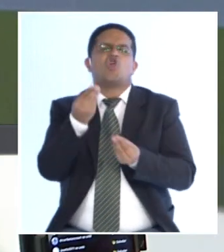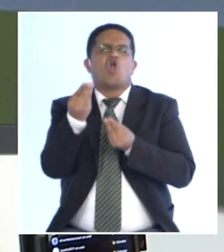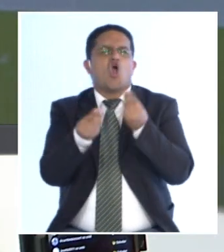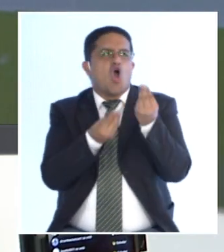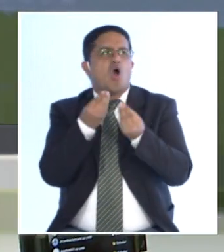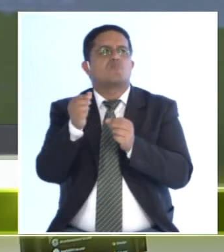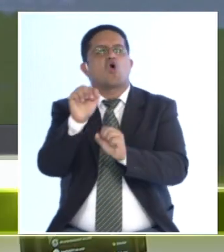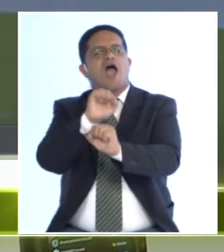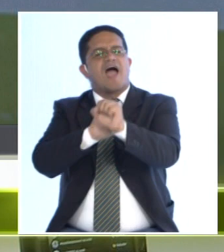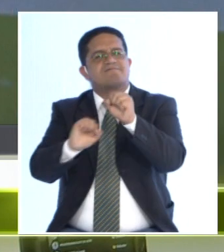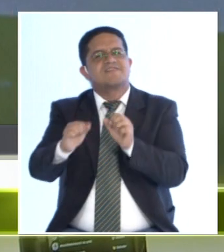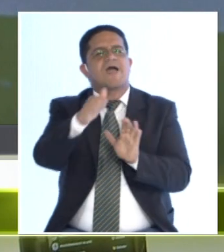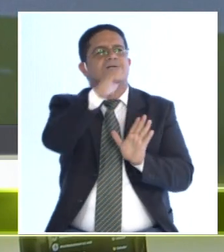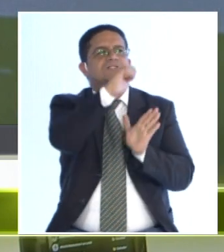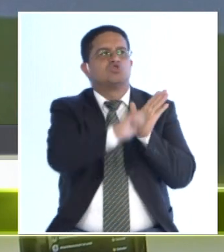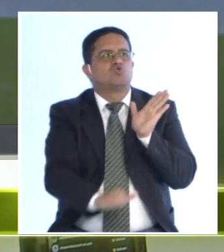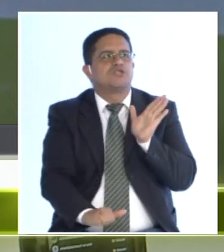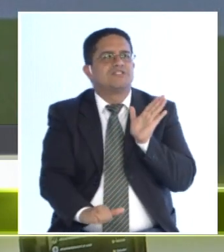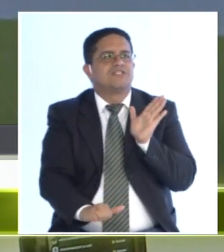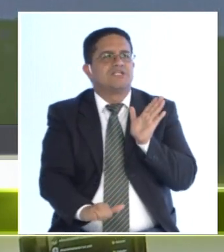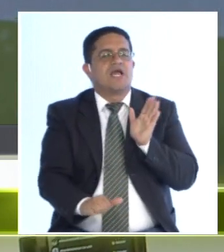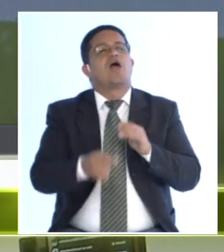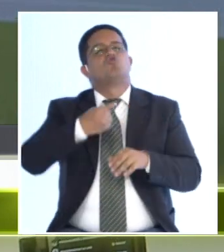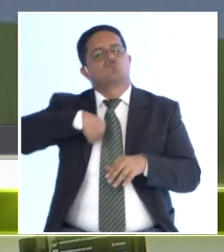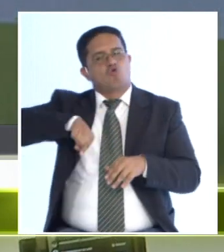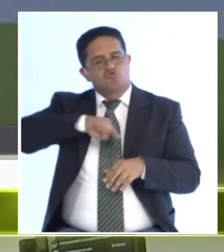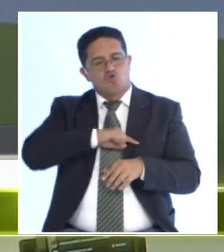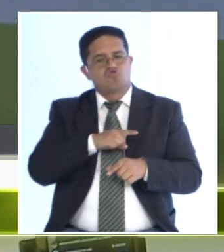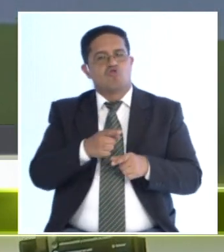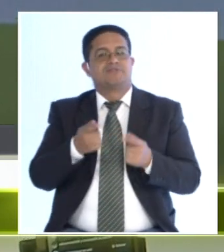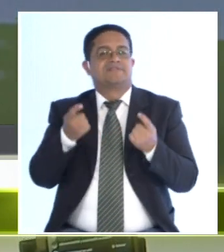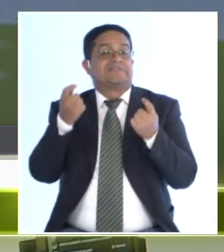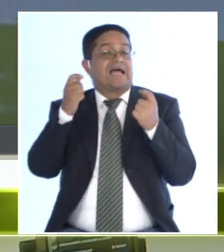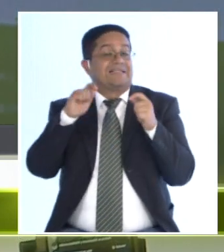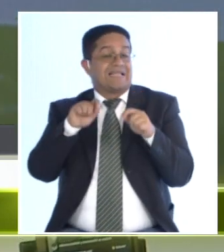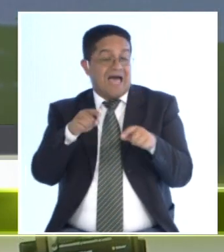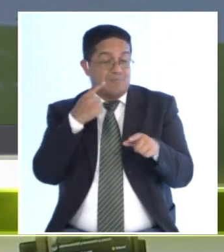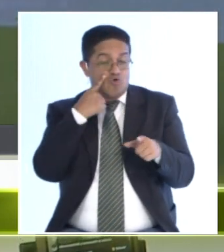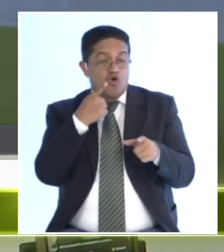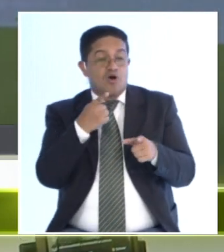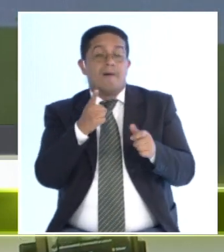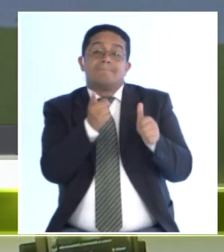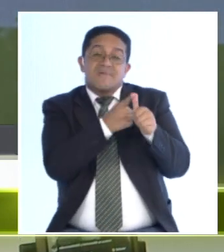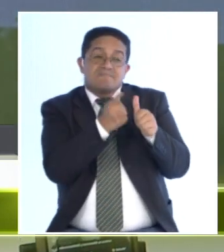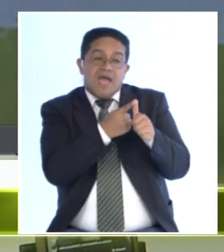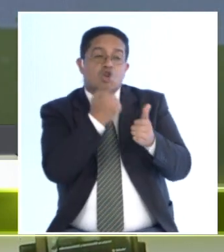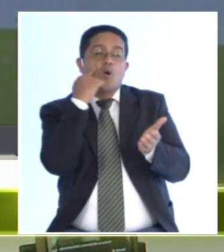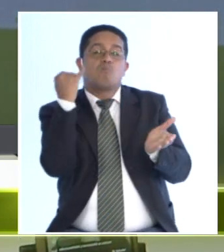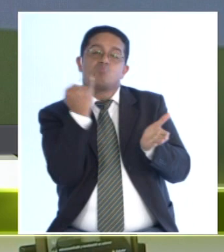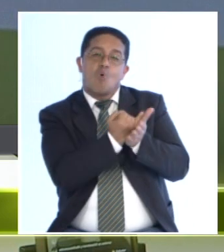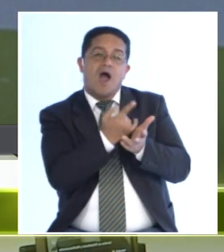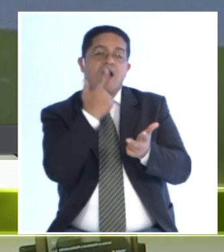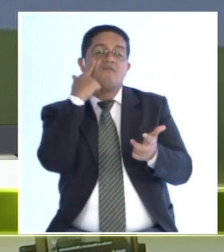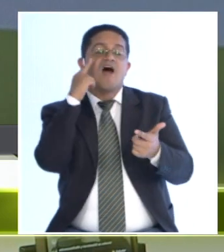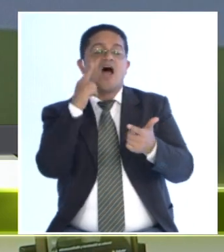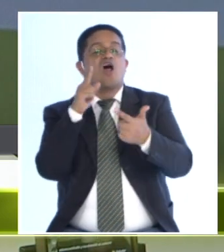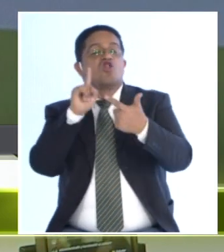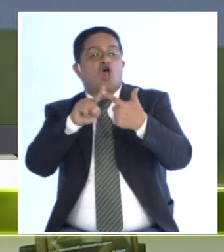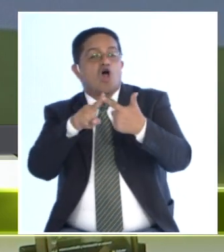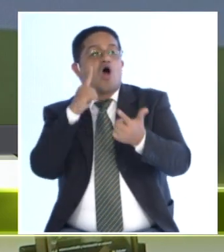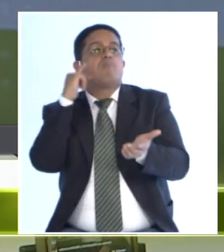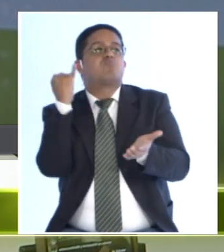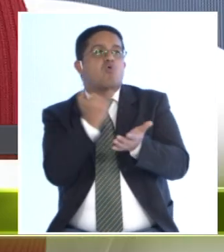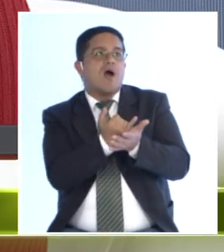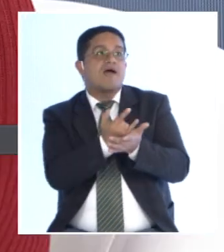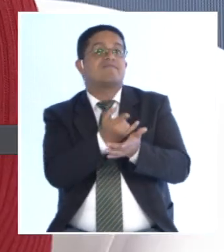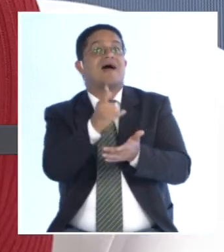de intervenciones, tratamos de que sea la última aplicación luego de que las otras opciones no hayan funcionado adecuadamente.